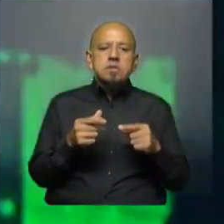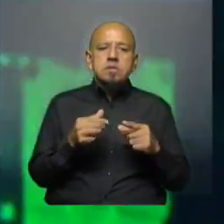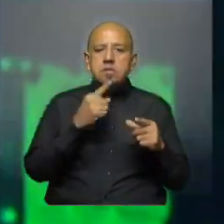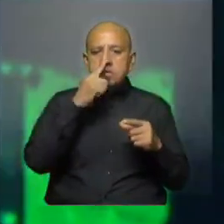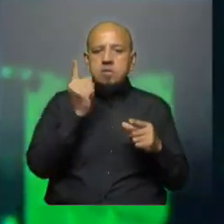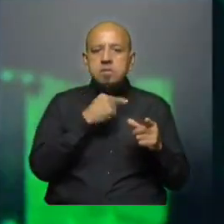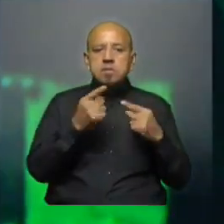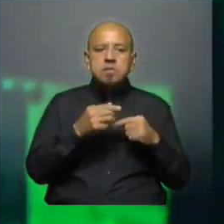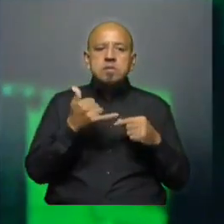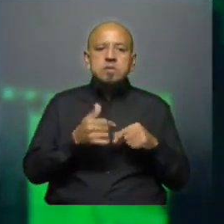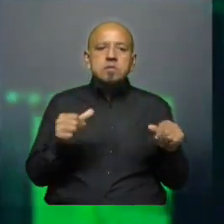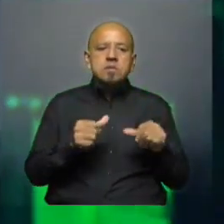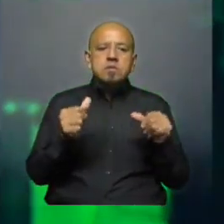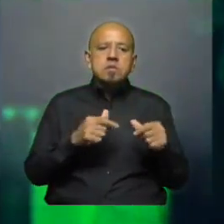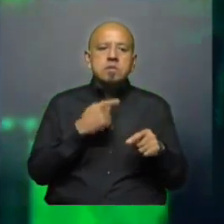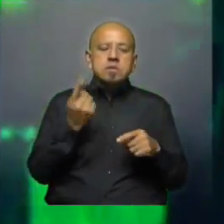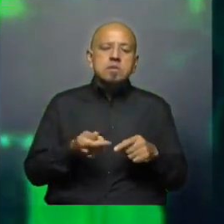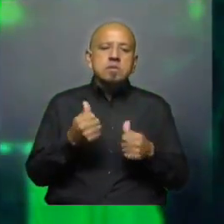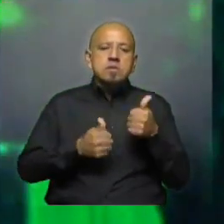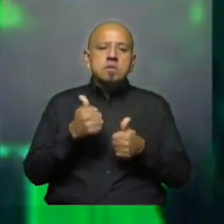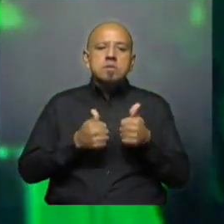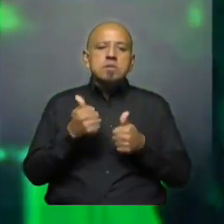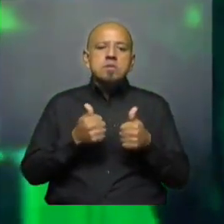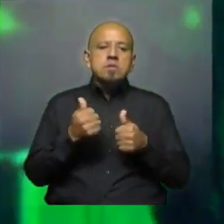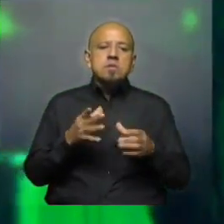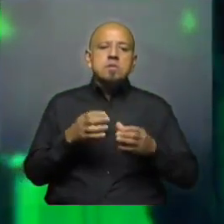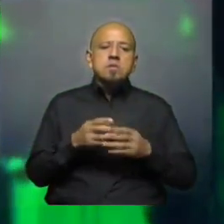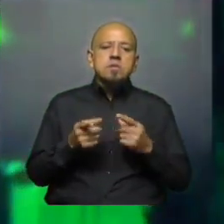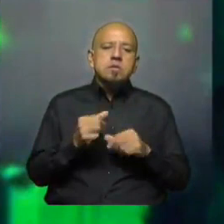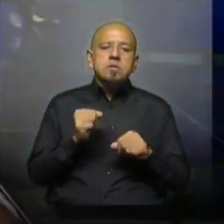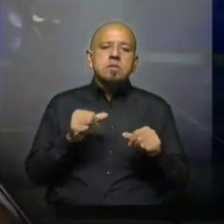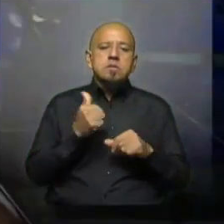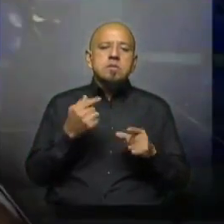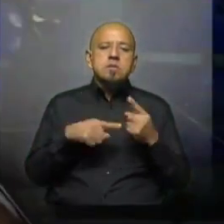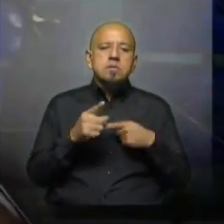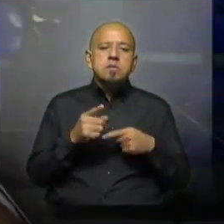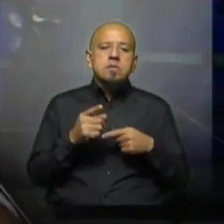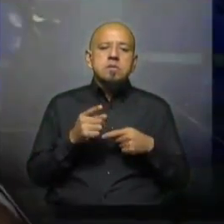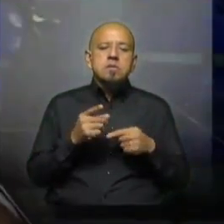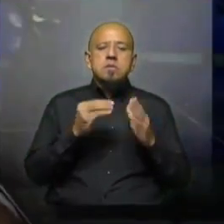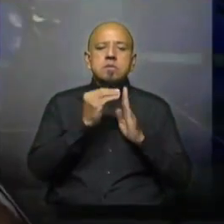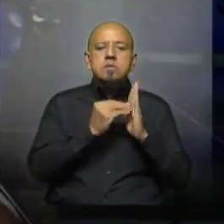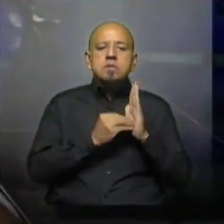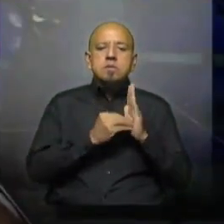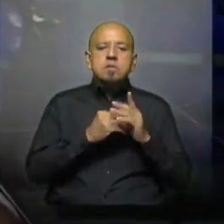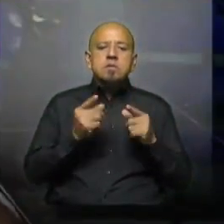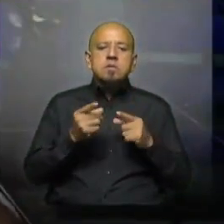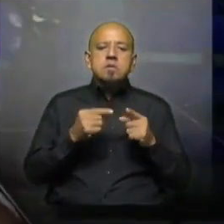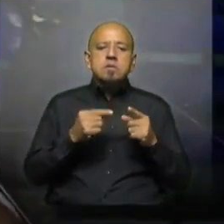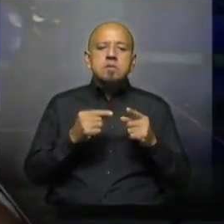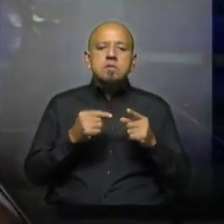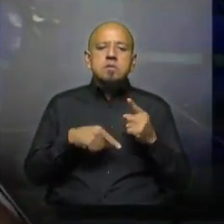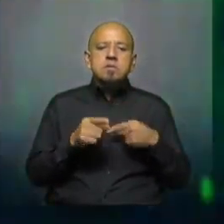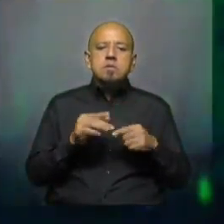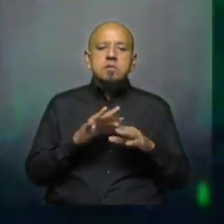tengo que sacar un jingle que compita con el de otra banda colega, a ver si le podemos ganar y entrar en una especie de ranking. Me parece que no es